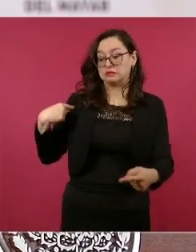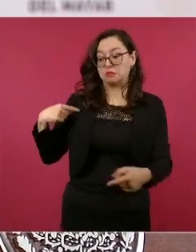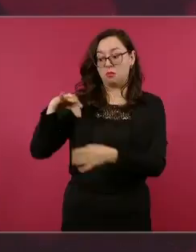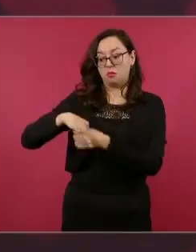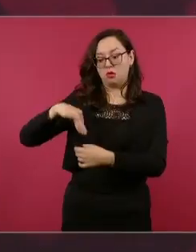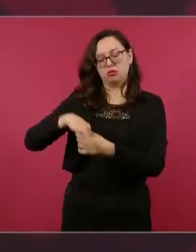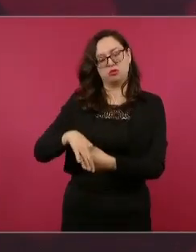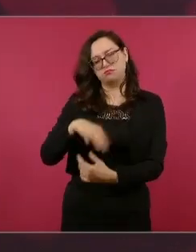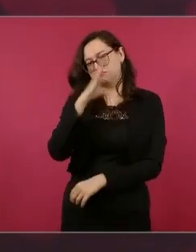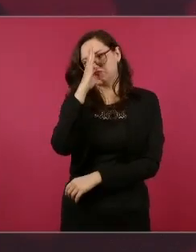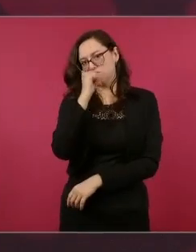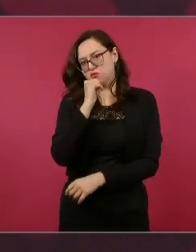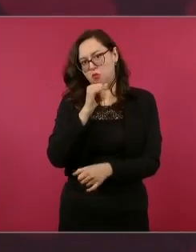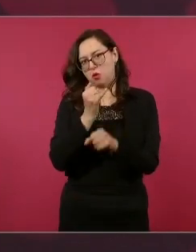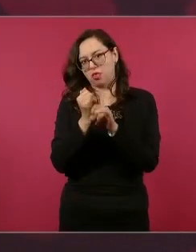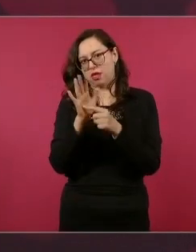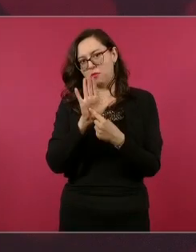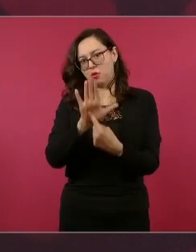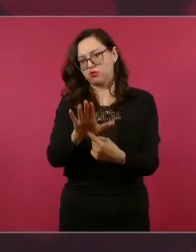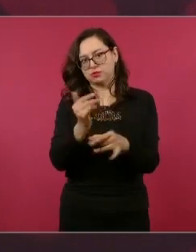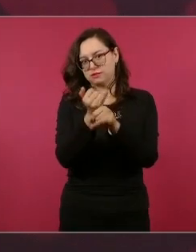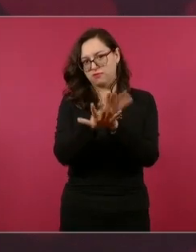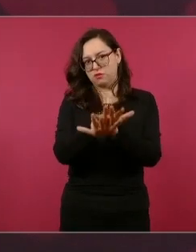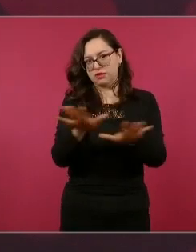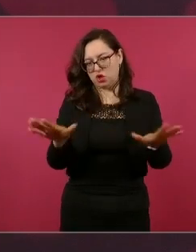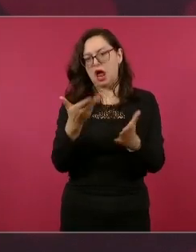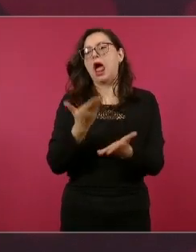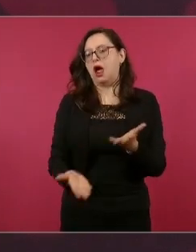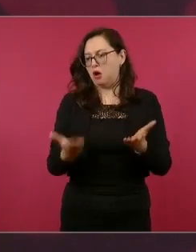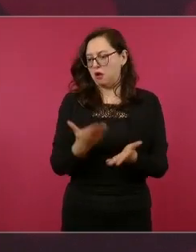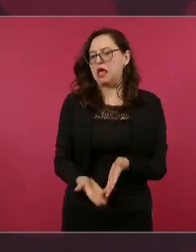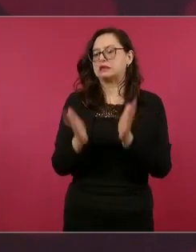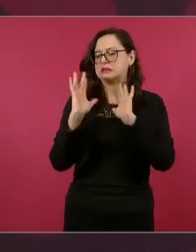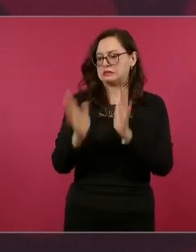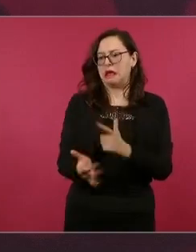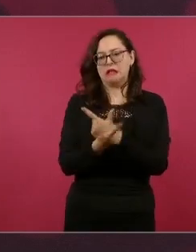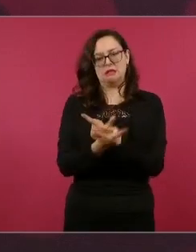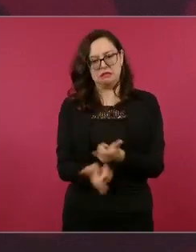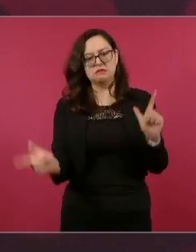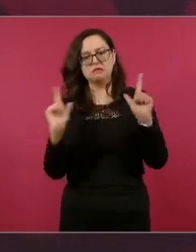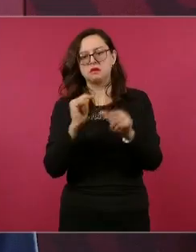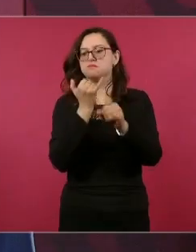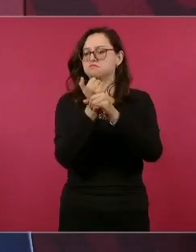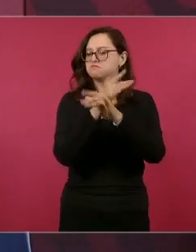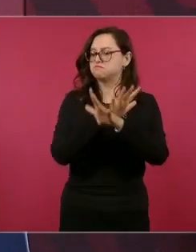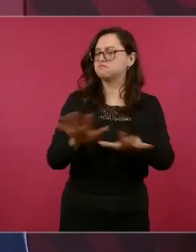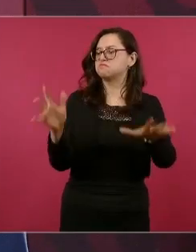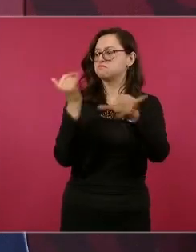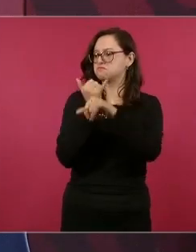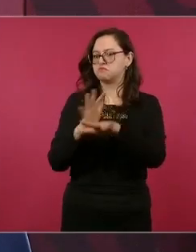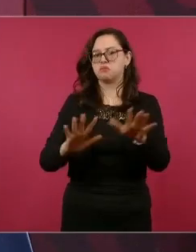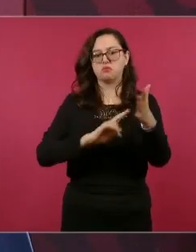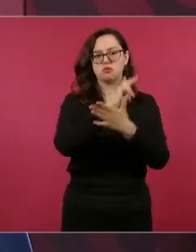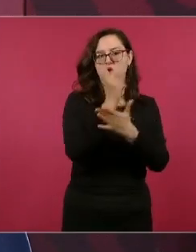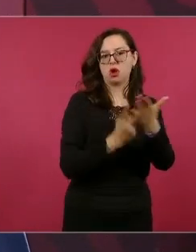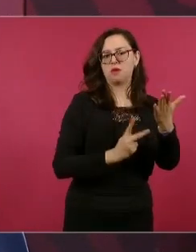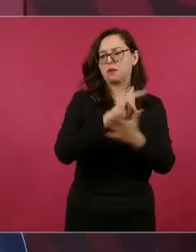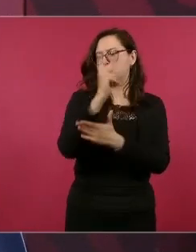informando sobre todos los programas, todas las acciones que se